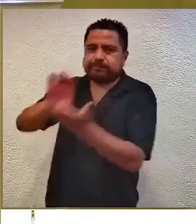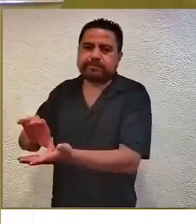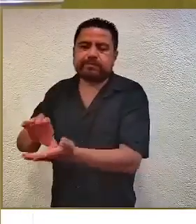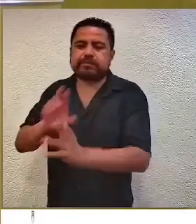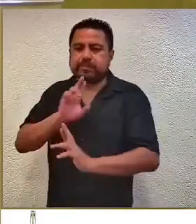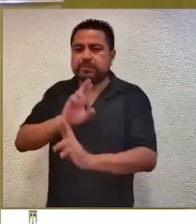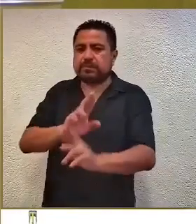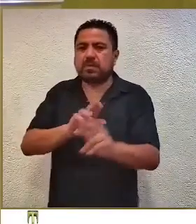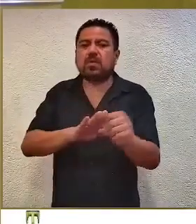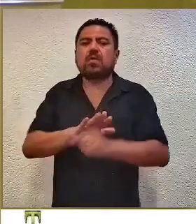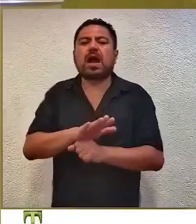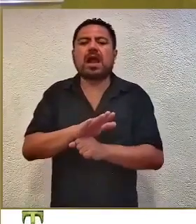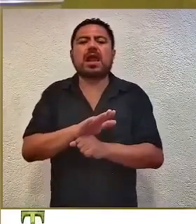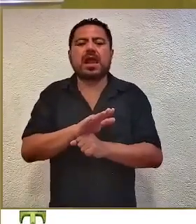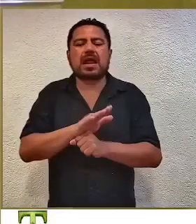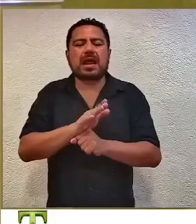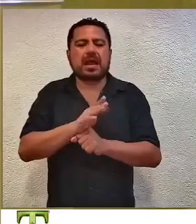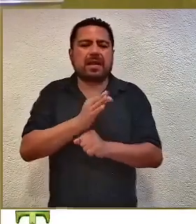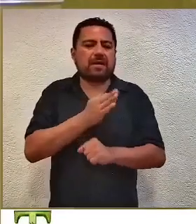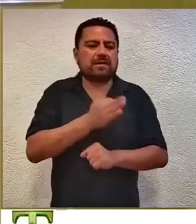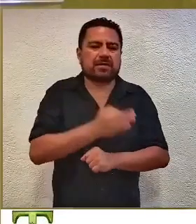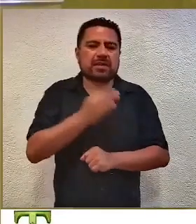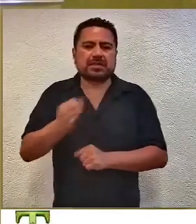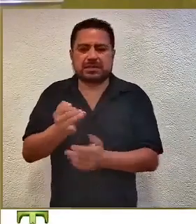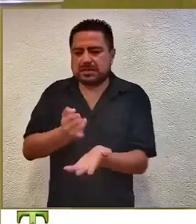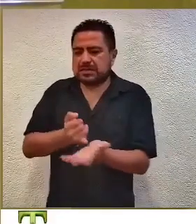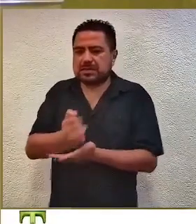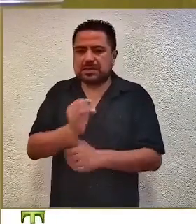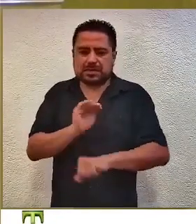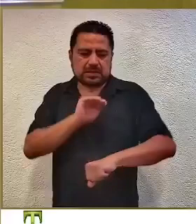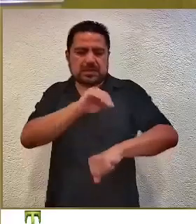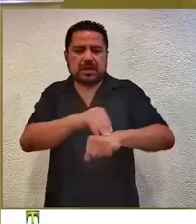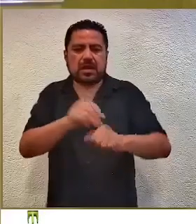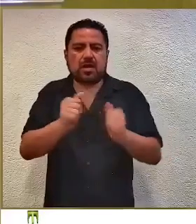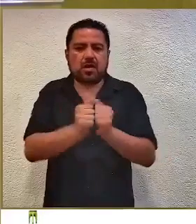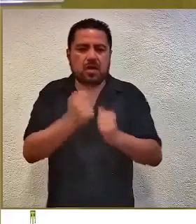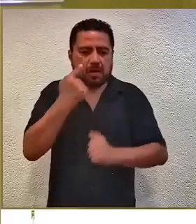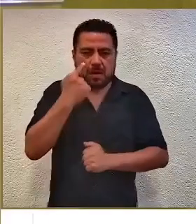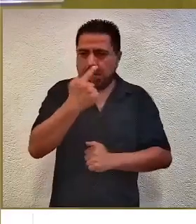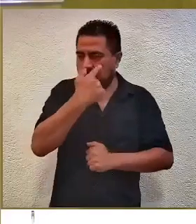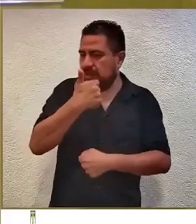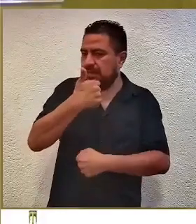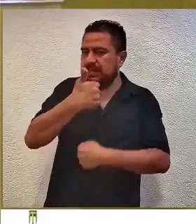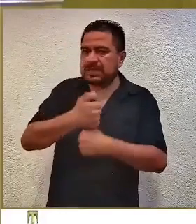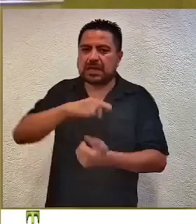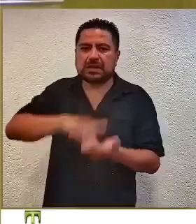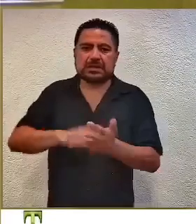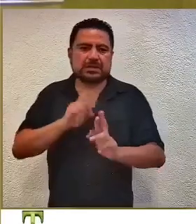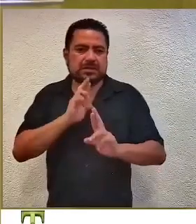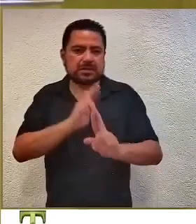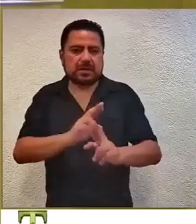resolución en los términos y plazos que se determinan en la parte infine del considerando sexto de la presente resolución.